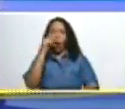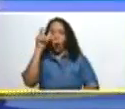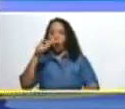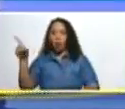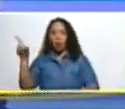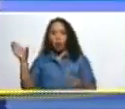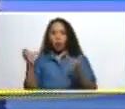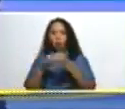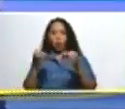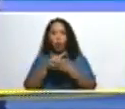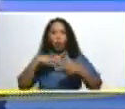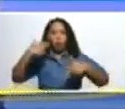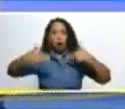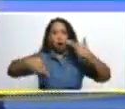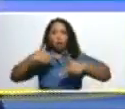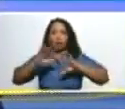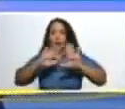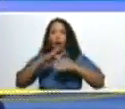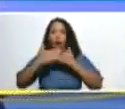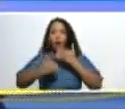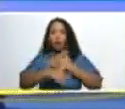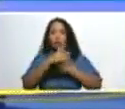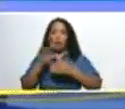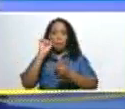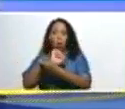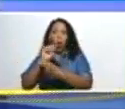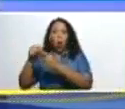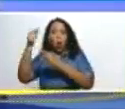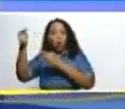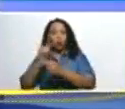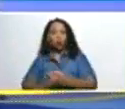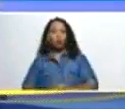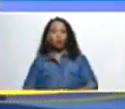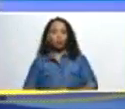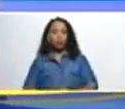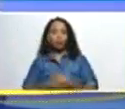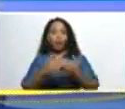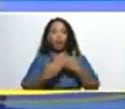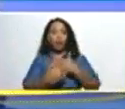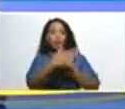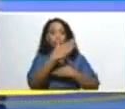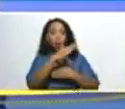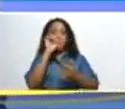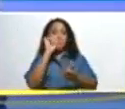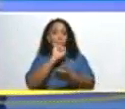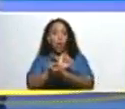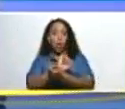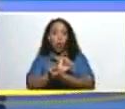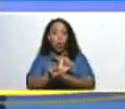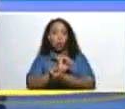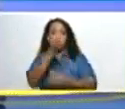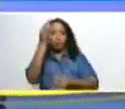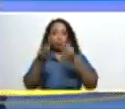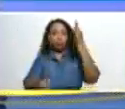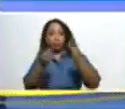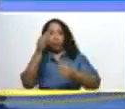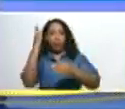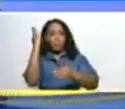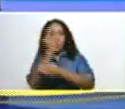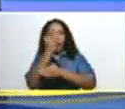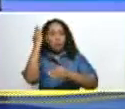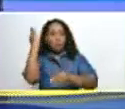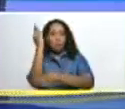banda, y ya están avanzando en la captura de otros, y avanzaremos y capturaremos, juzgaremos y se